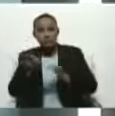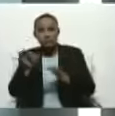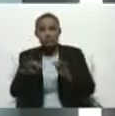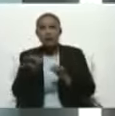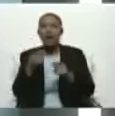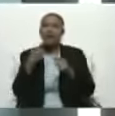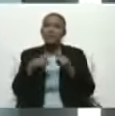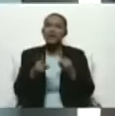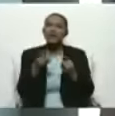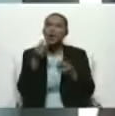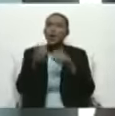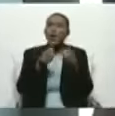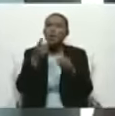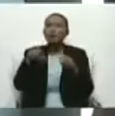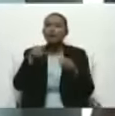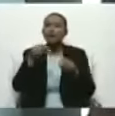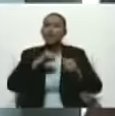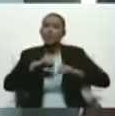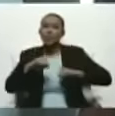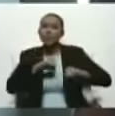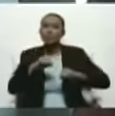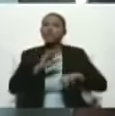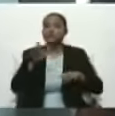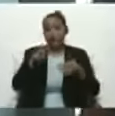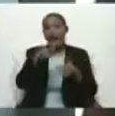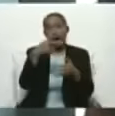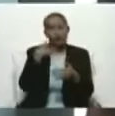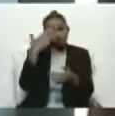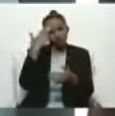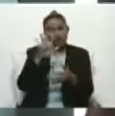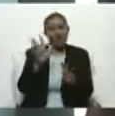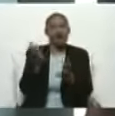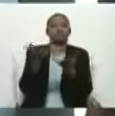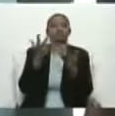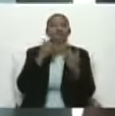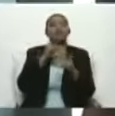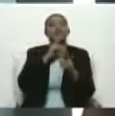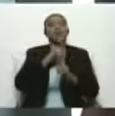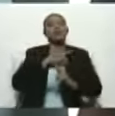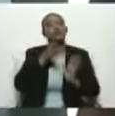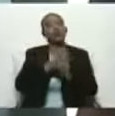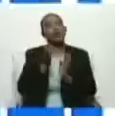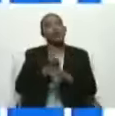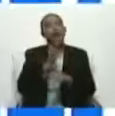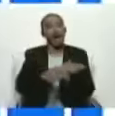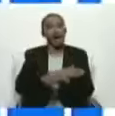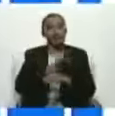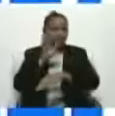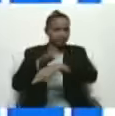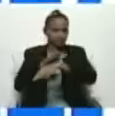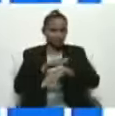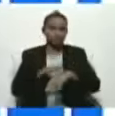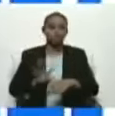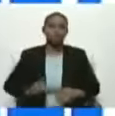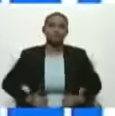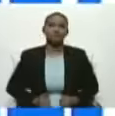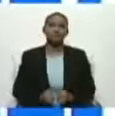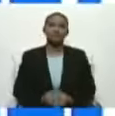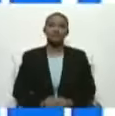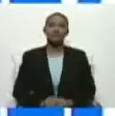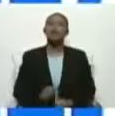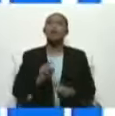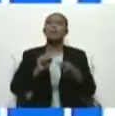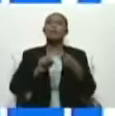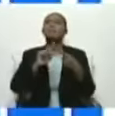ir trabajando, me imagino. Sí. Ya usted lo está alertando, pero ¿qué más elementos hay sobre ese tema? Gracias. Comenzando por tu última